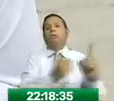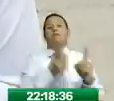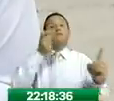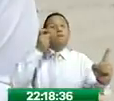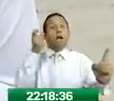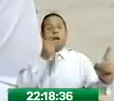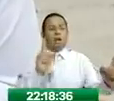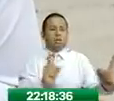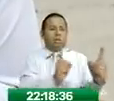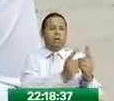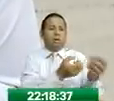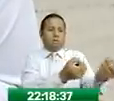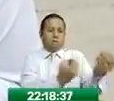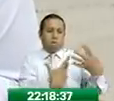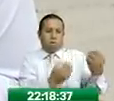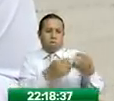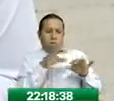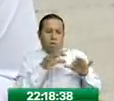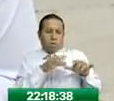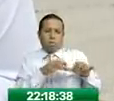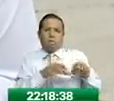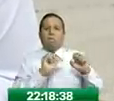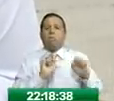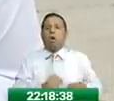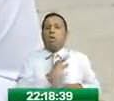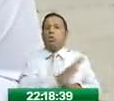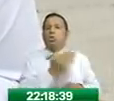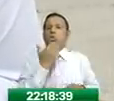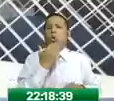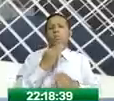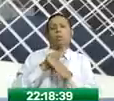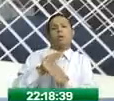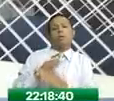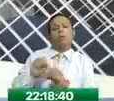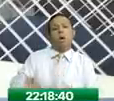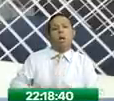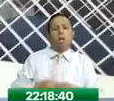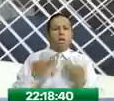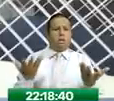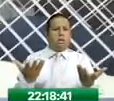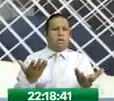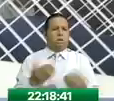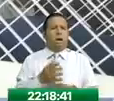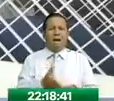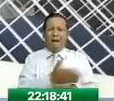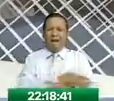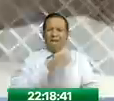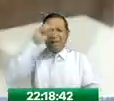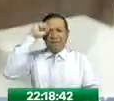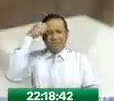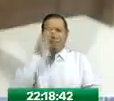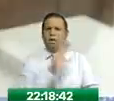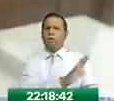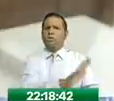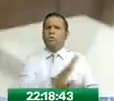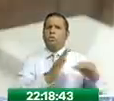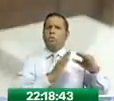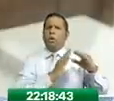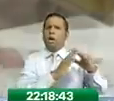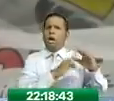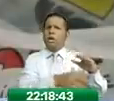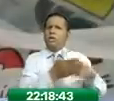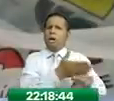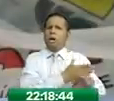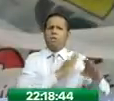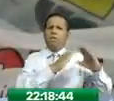así aporte con las investigaciones que se realizan en su contra, incluso por el allanamiento efectuado hace pocos días en una suite donde él se